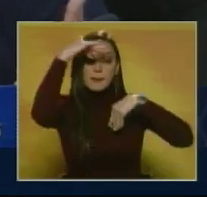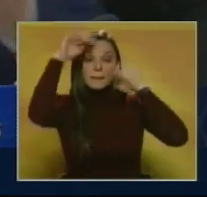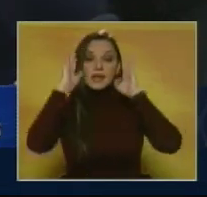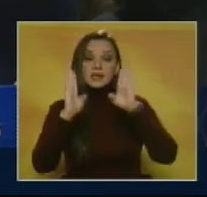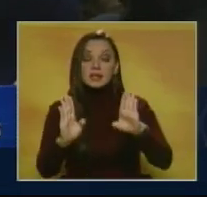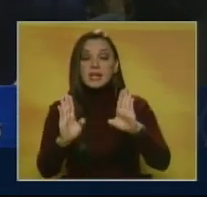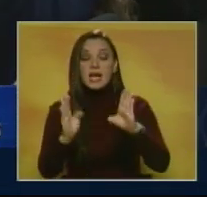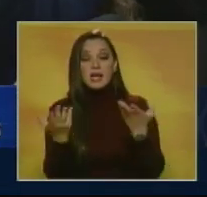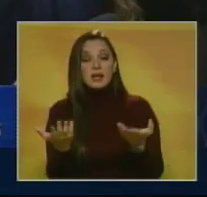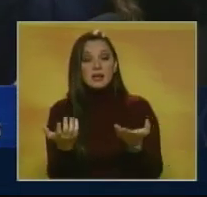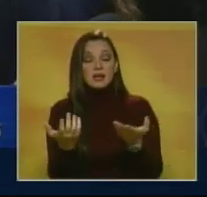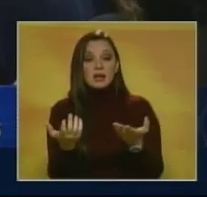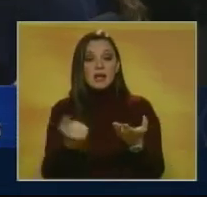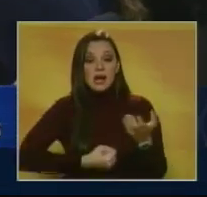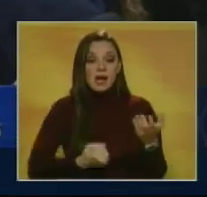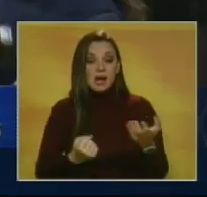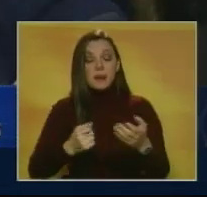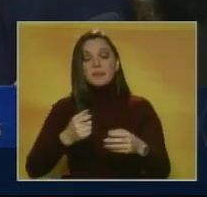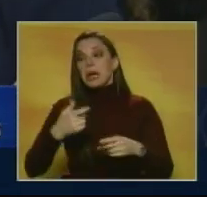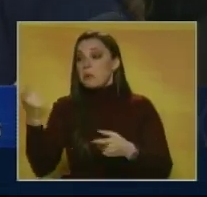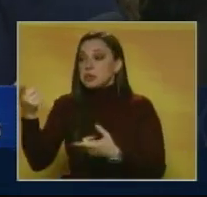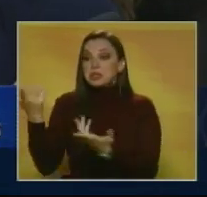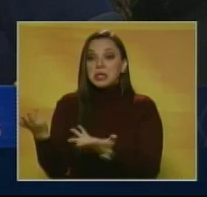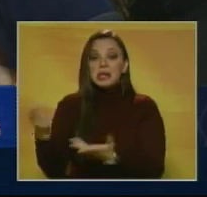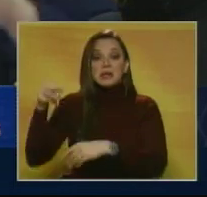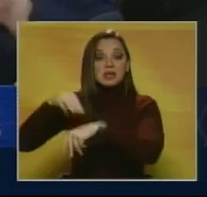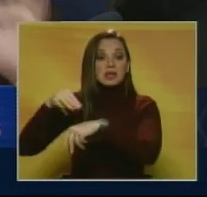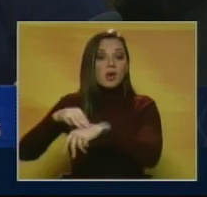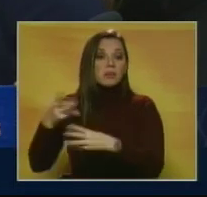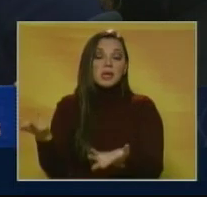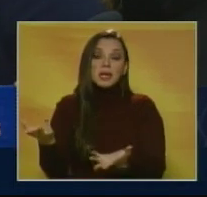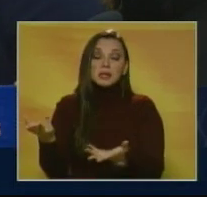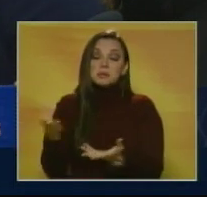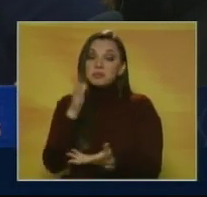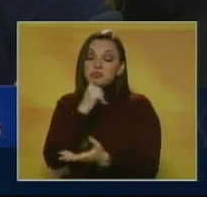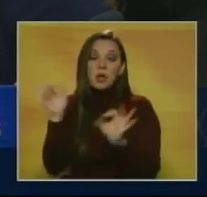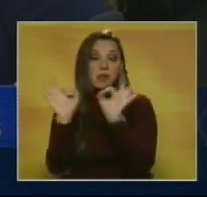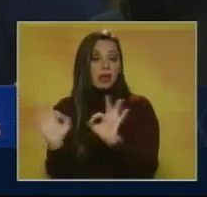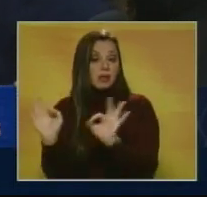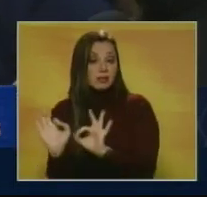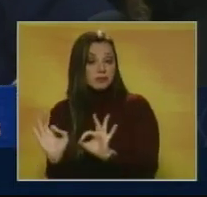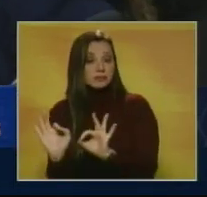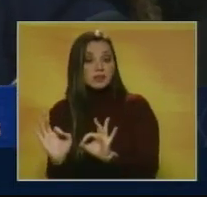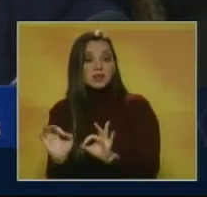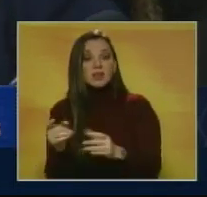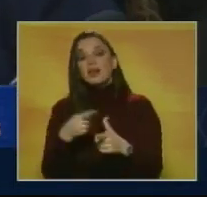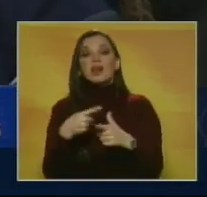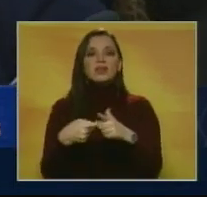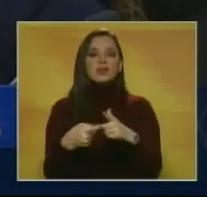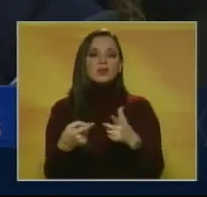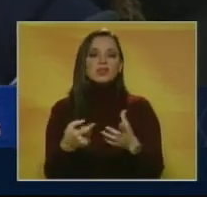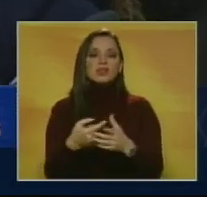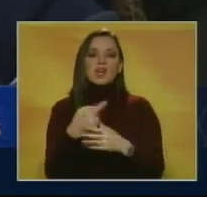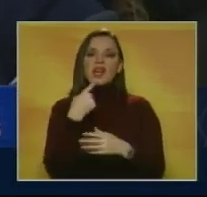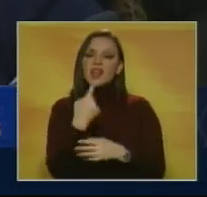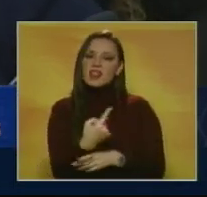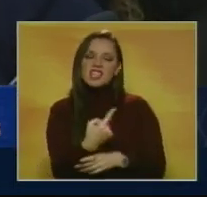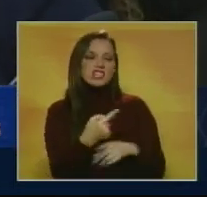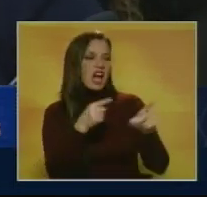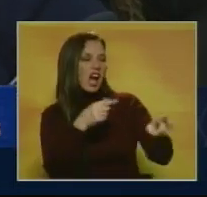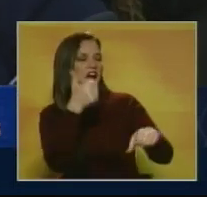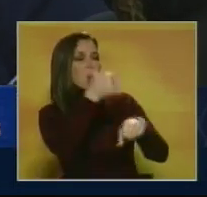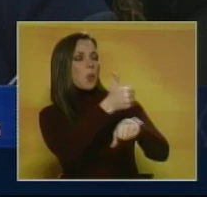de policía y la comandancia de policía del Estado Miranda. Entonces, sale a tirarle piedra al Ministerio Penitenciario.